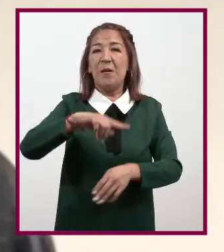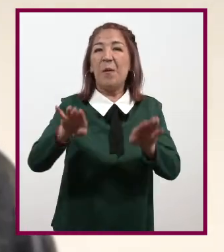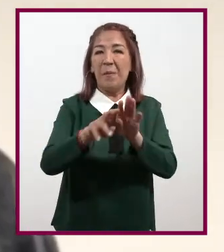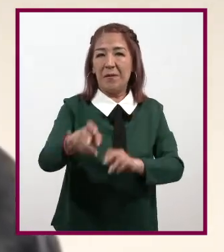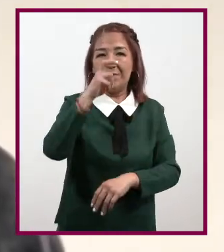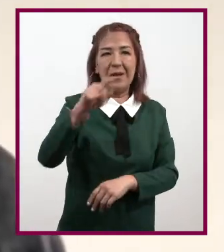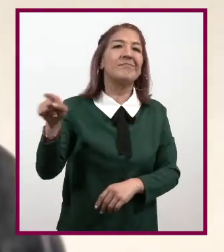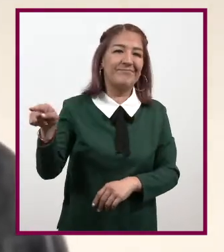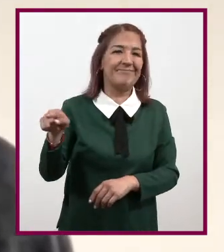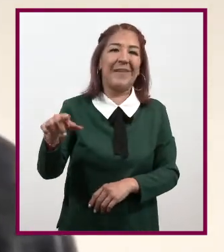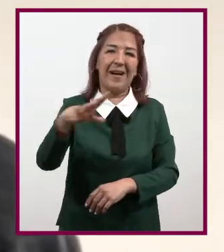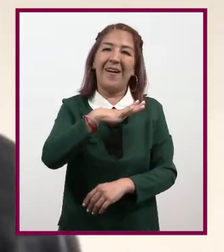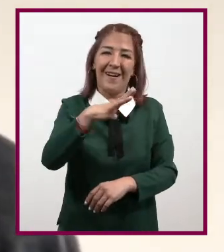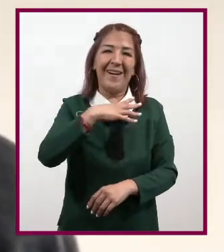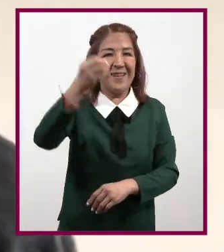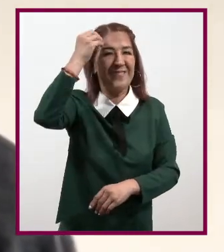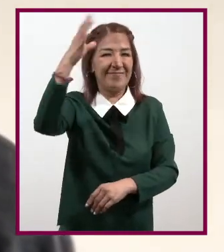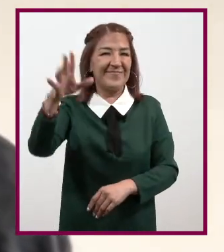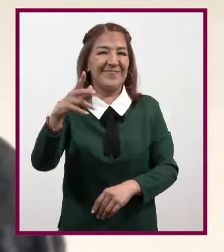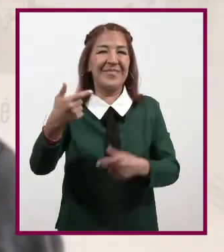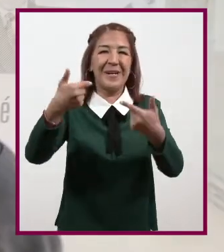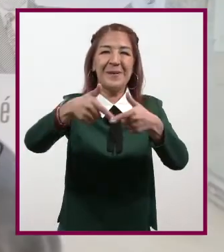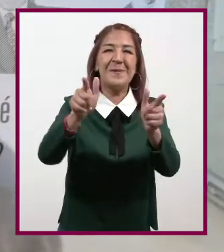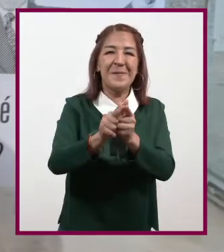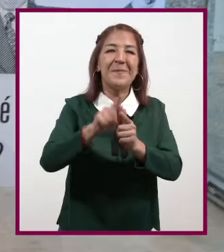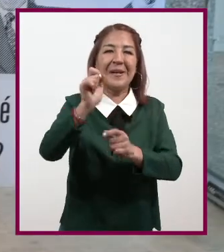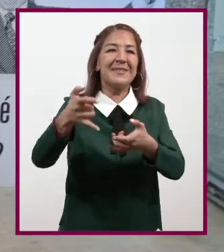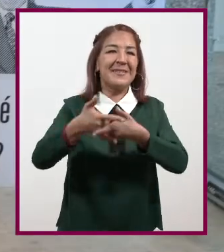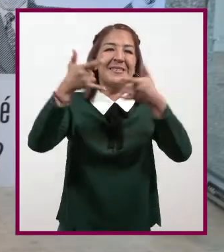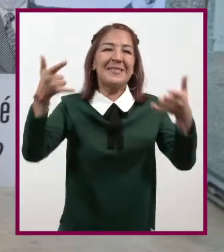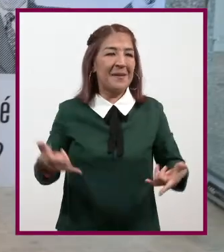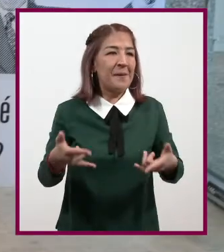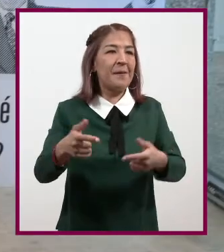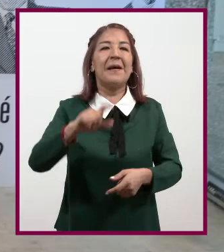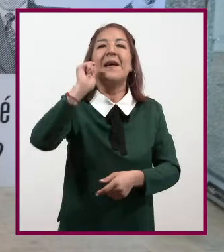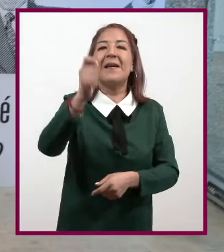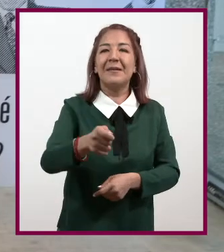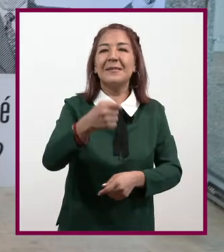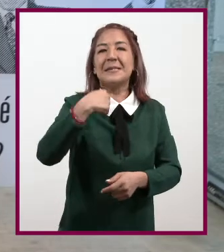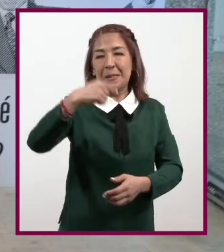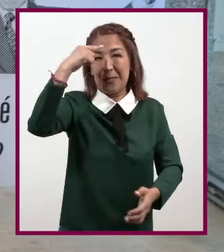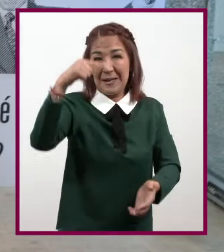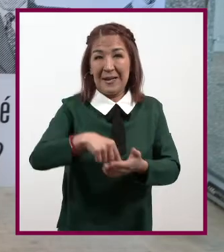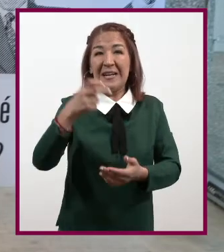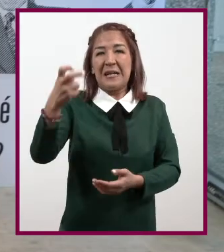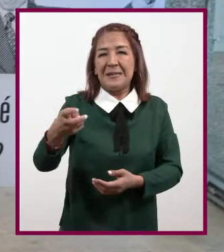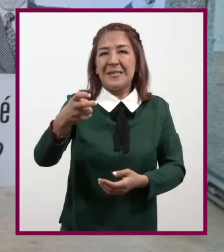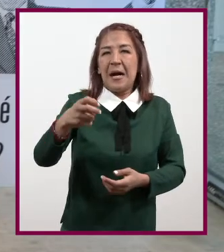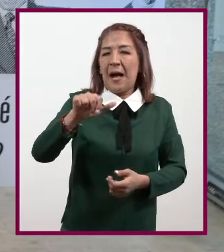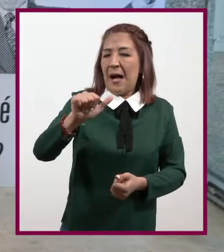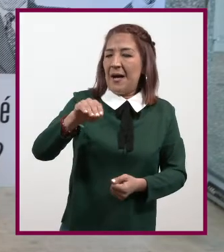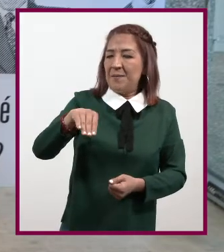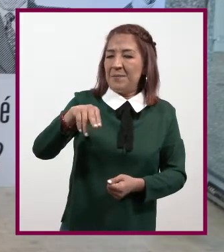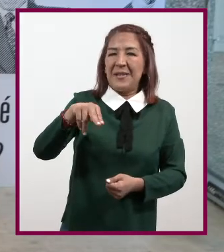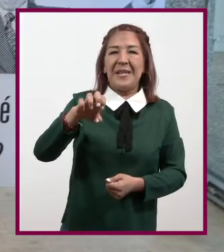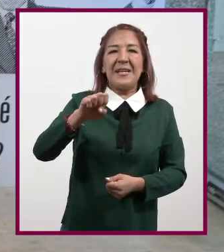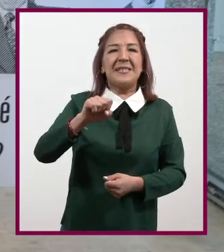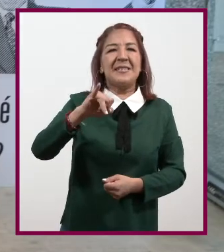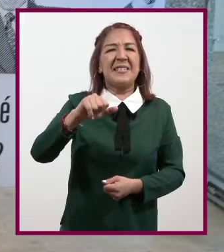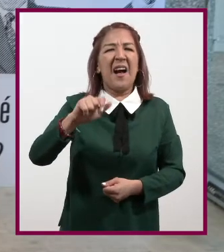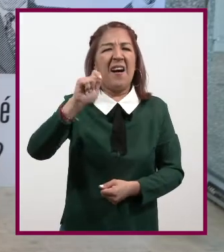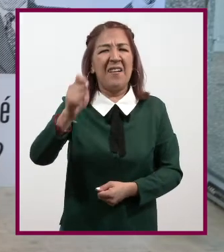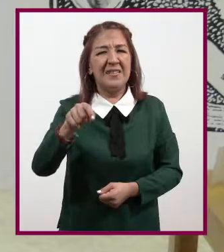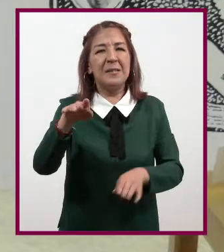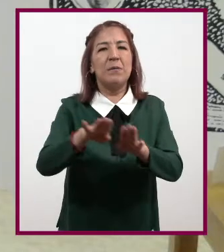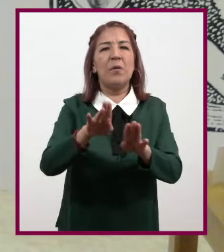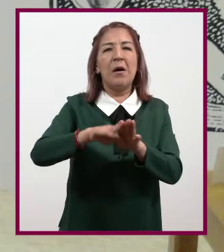esa amnesia colectiva. Creo que y esa amnesia no necesariamente, o sea, uno